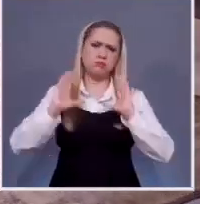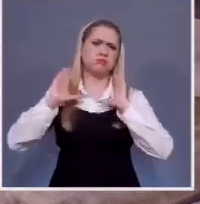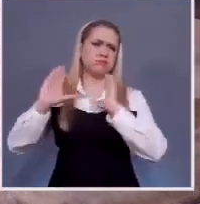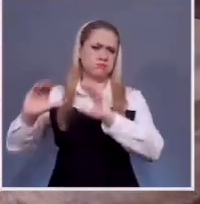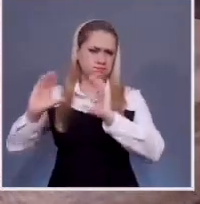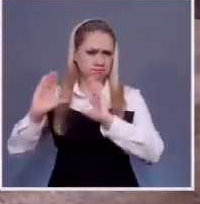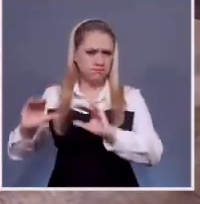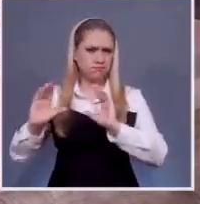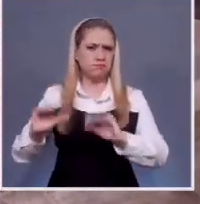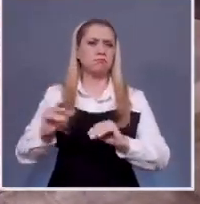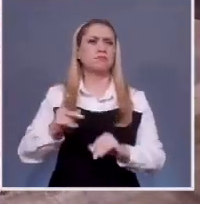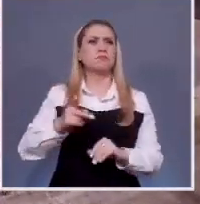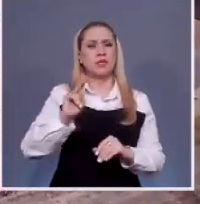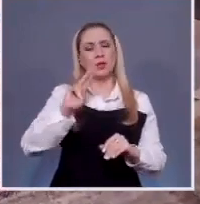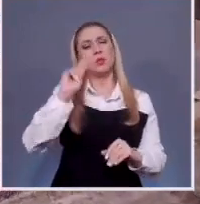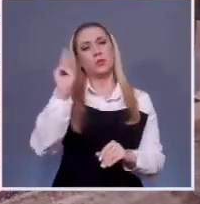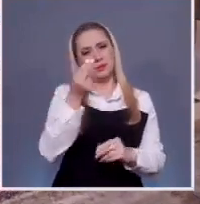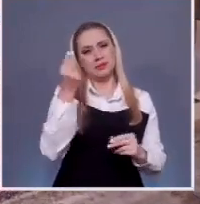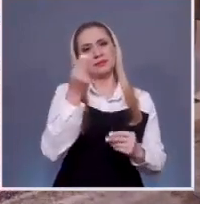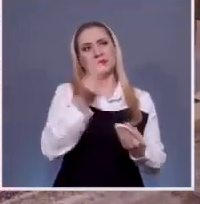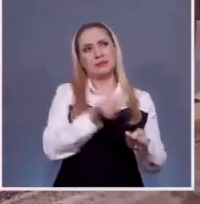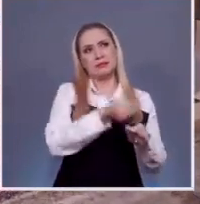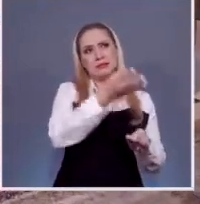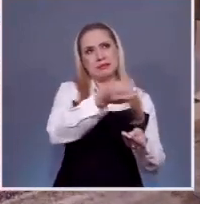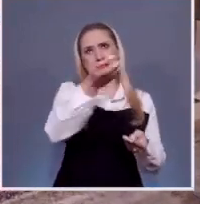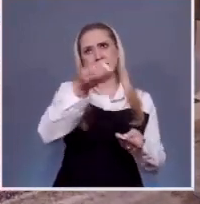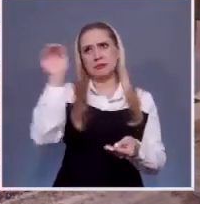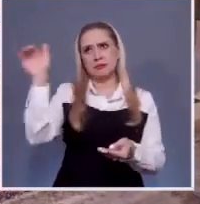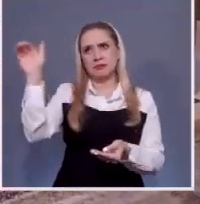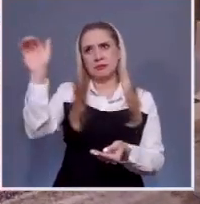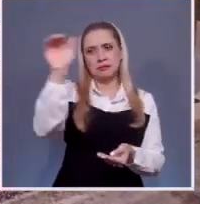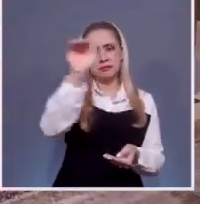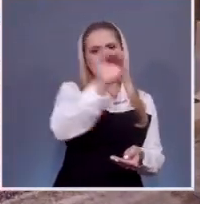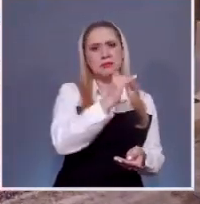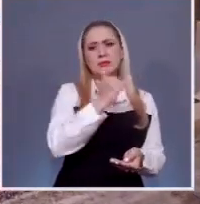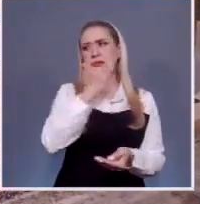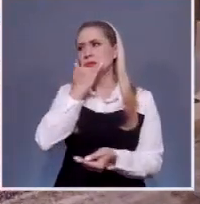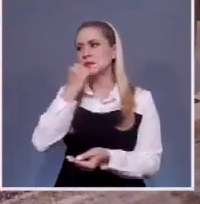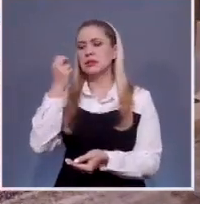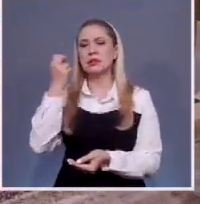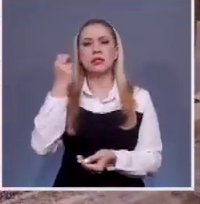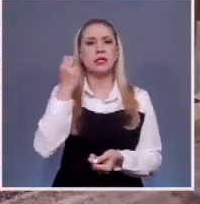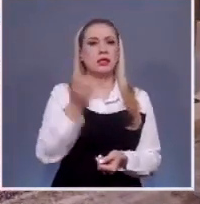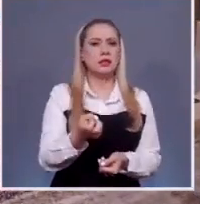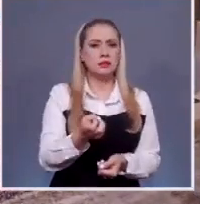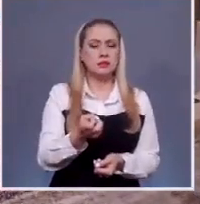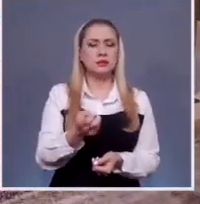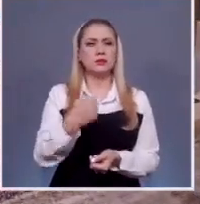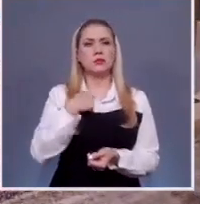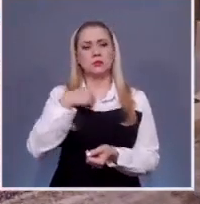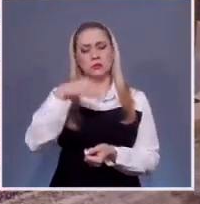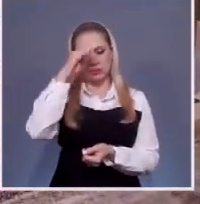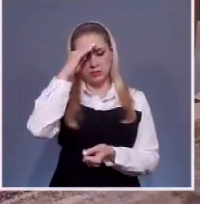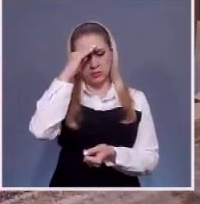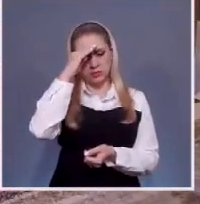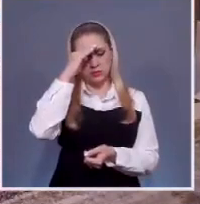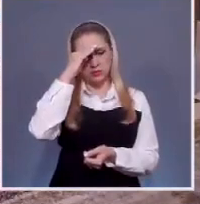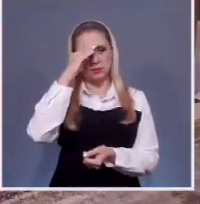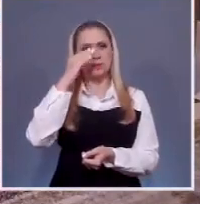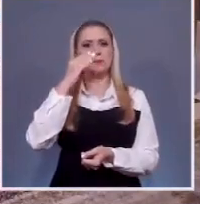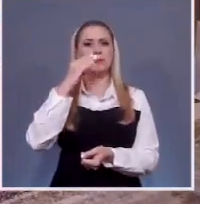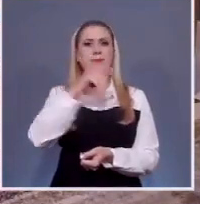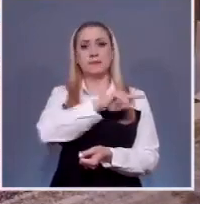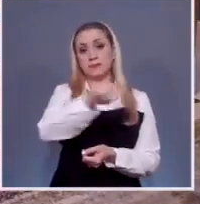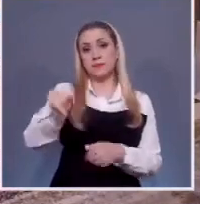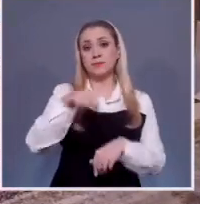las universidades, ¿no? Claro. Y justo, perdón que me interrumpa, justo... también transmitirle al personal de salud que